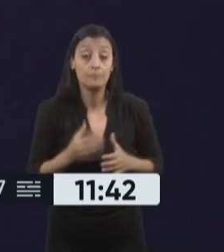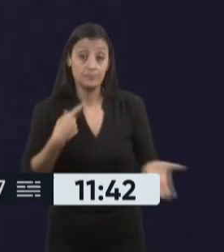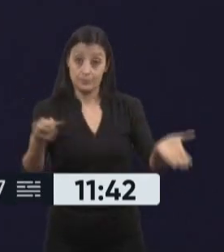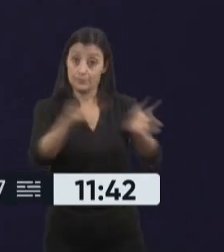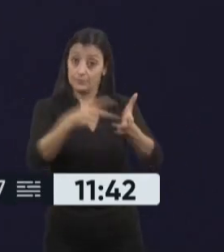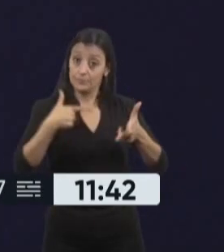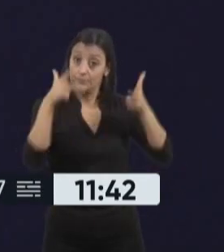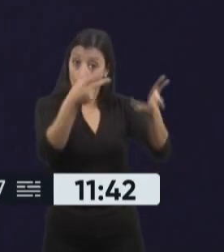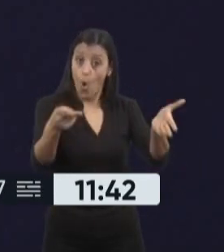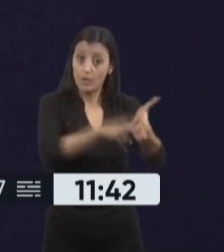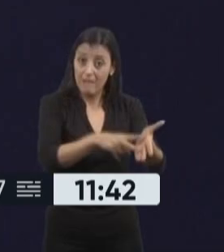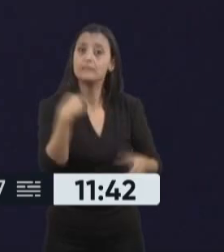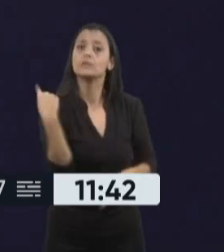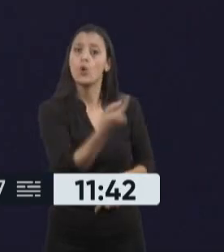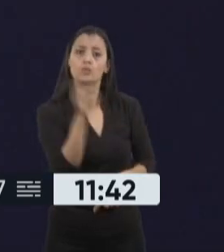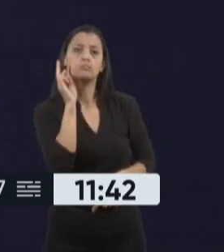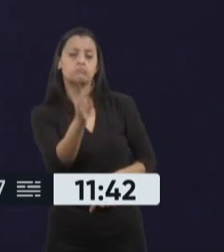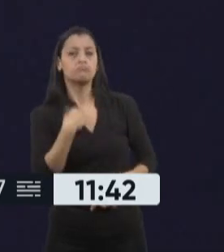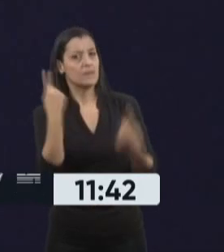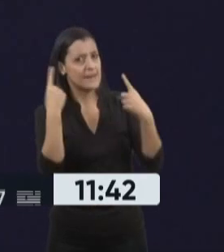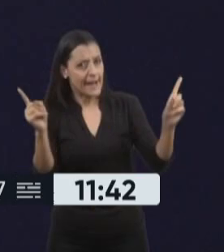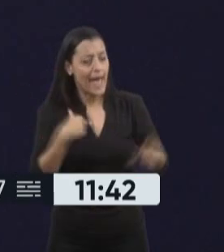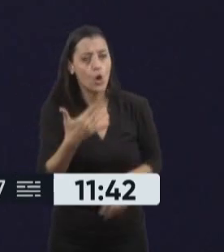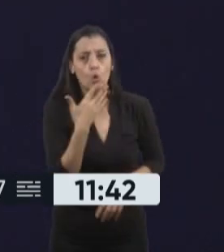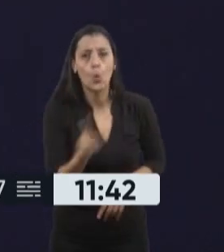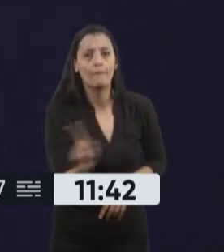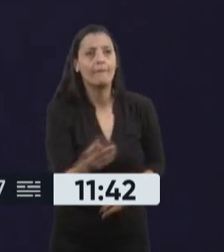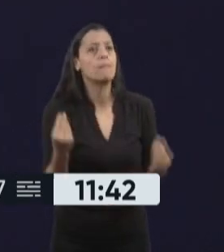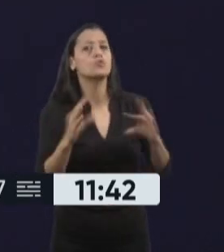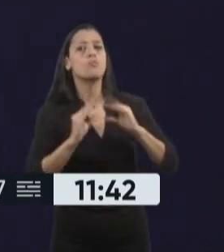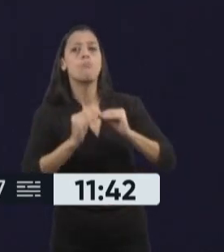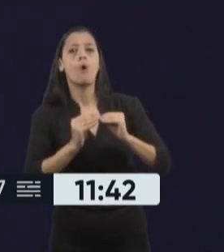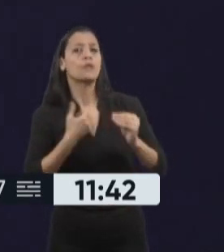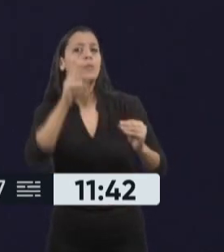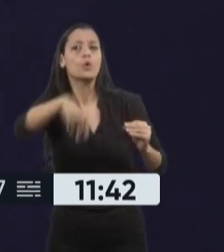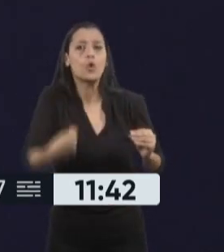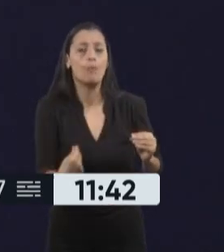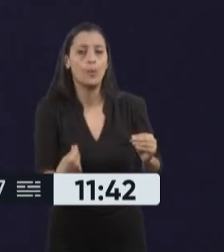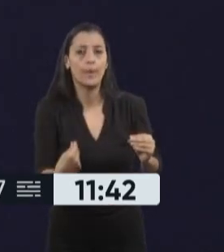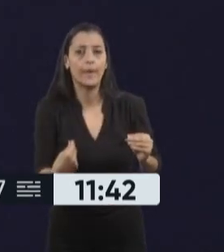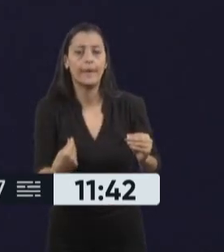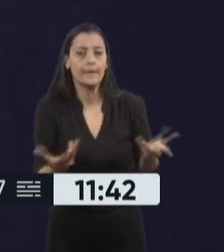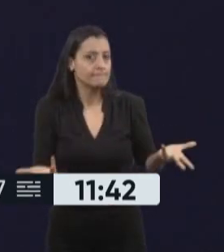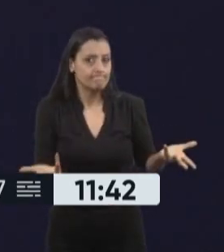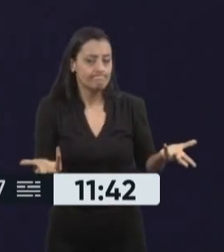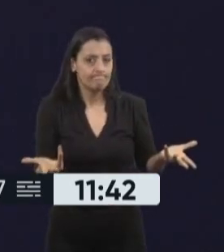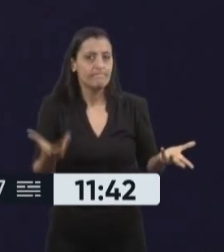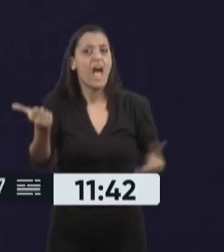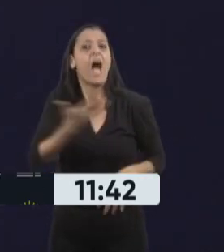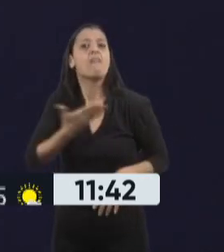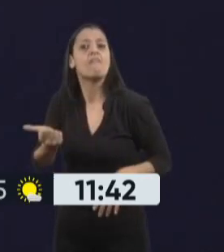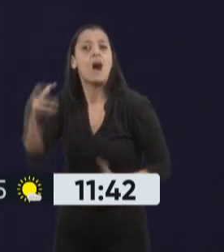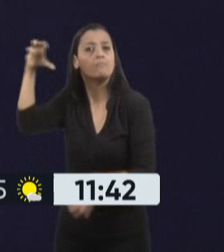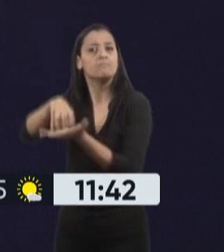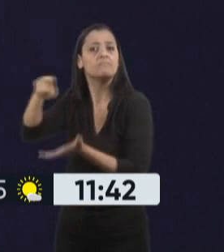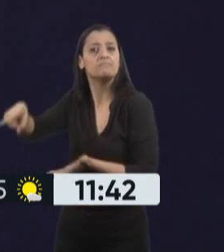más allá de que nos llama la atención, porque no vemos cuál es la explicación, no se entiende bien cuál es la explicación de la AFA